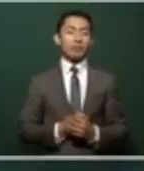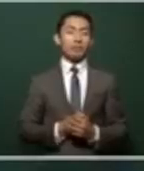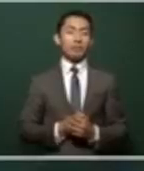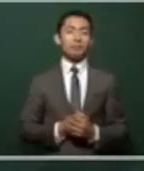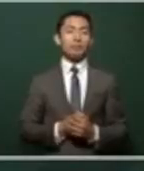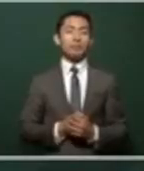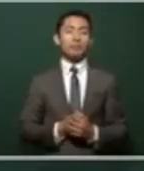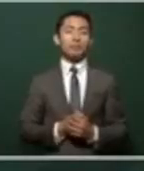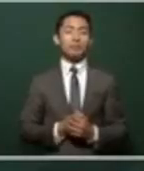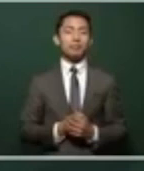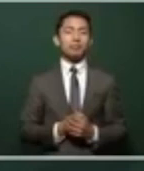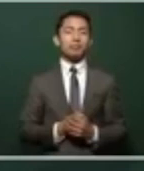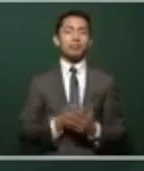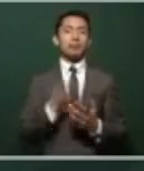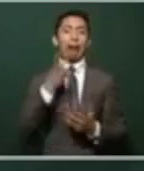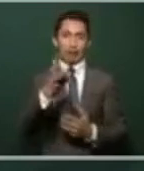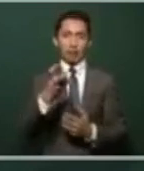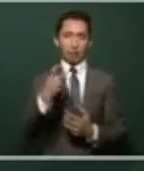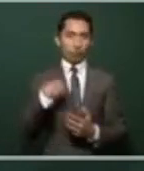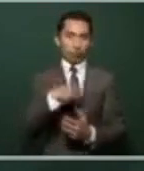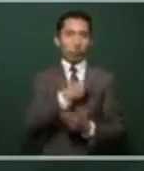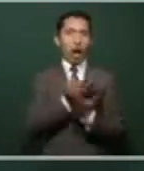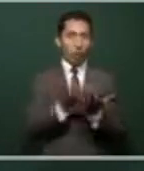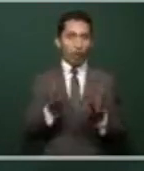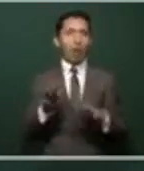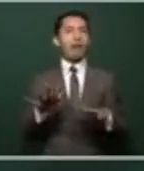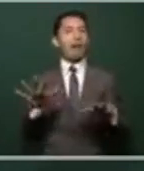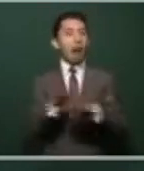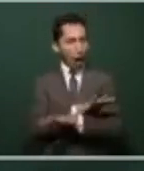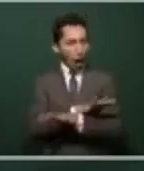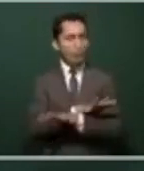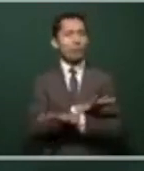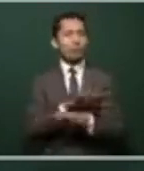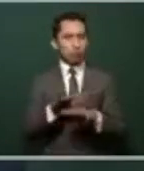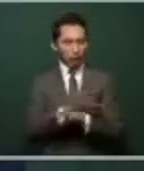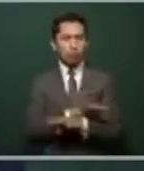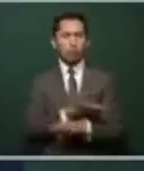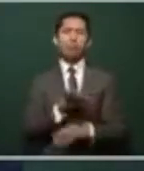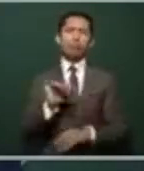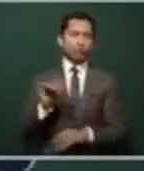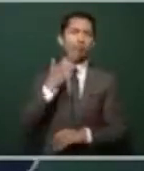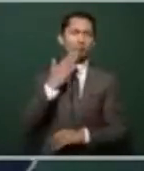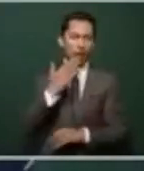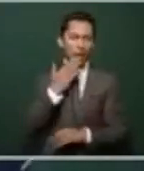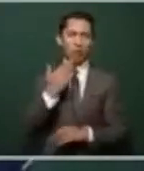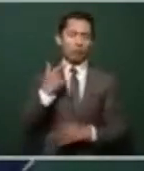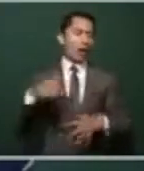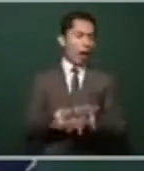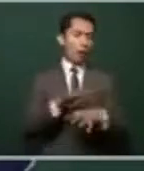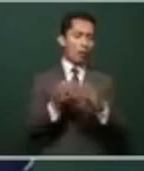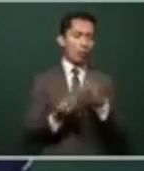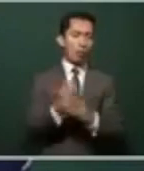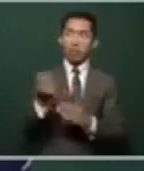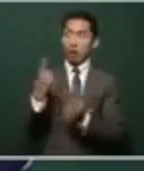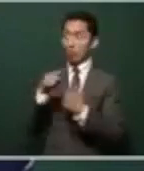parte, pues, de esta estrategia. Tienen todo su derecho de manifestarse.